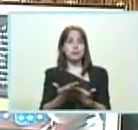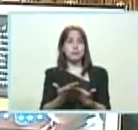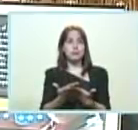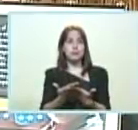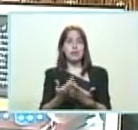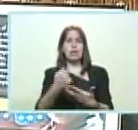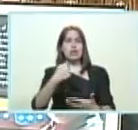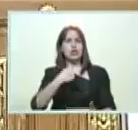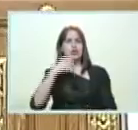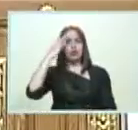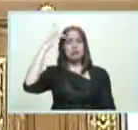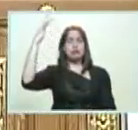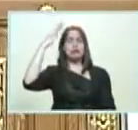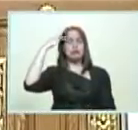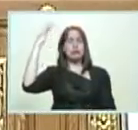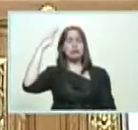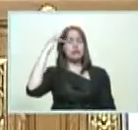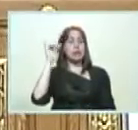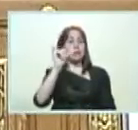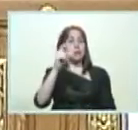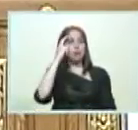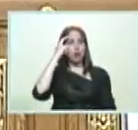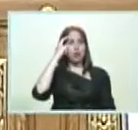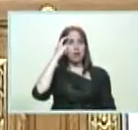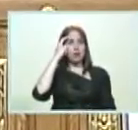Yo soñé con este día,